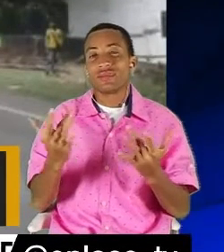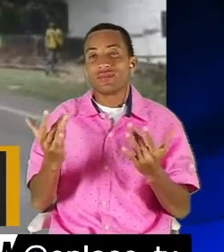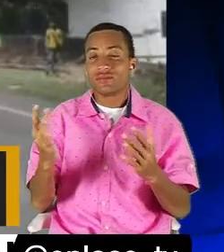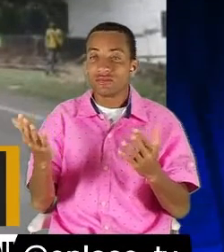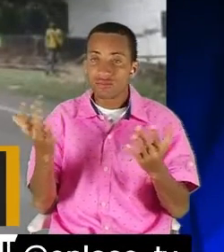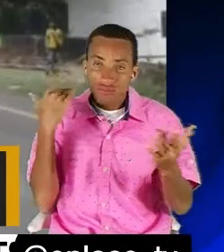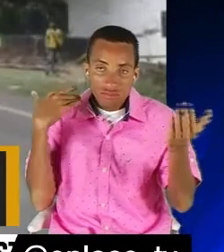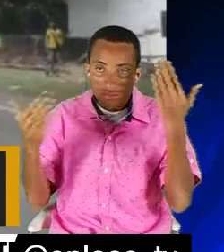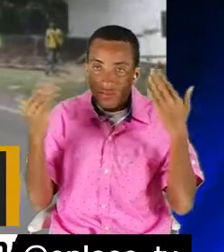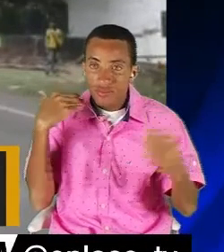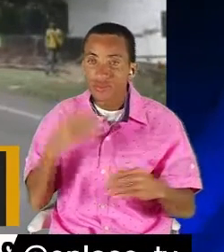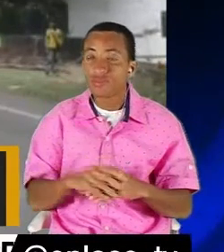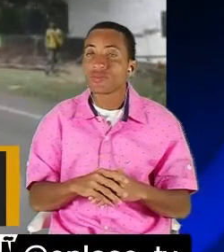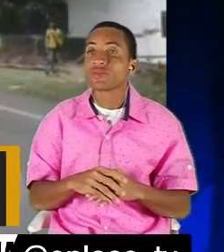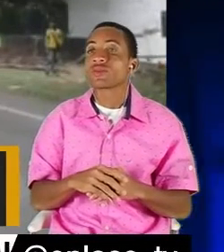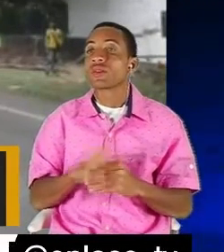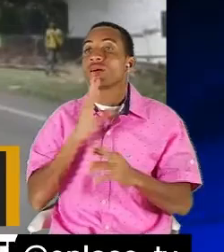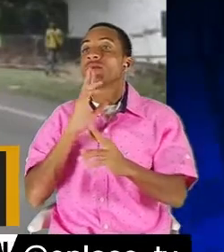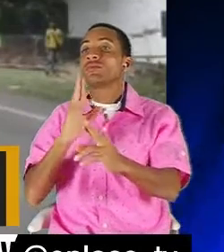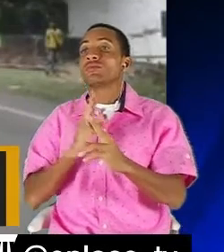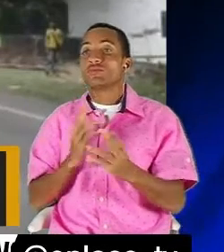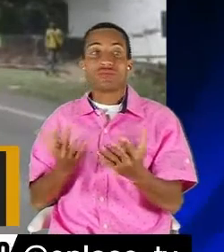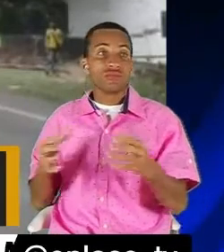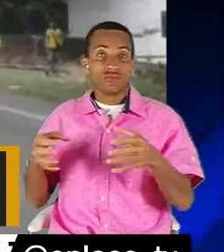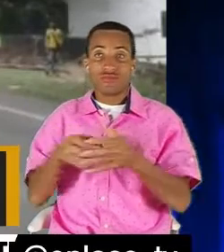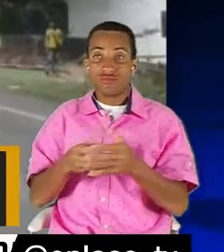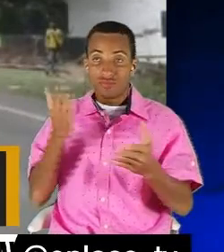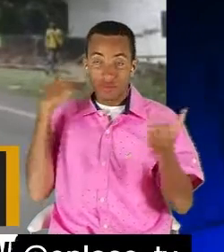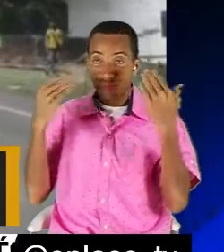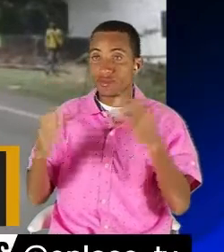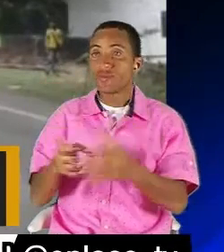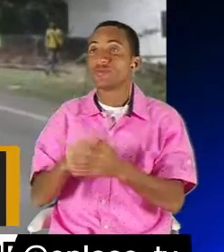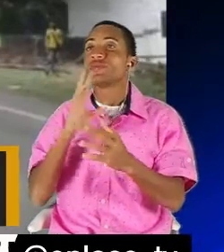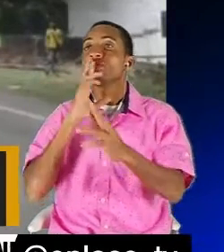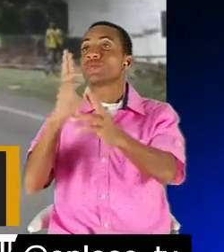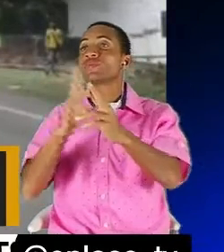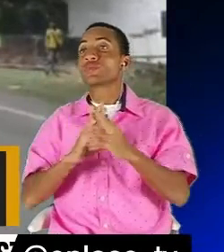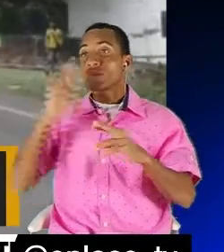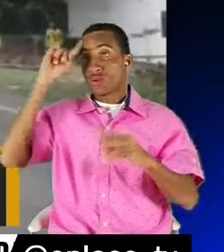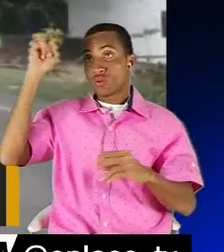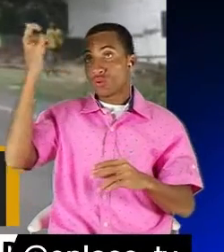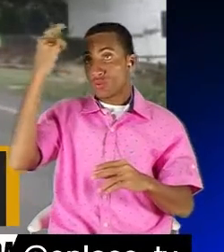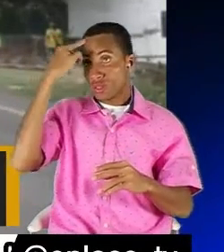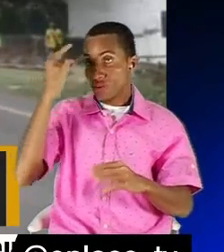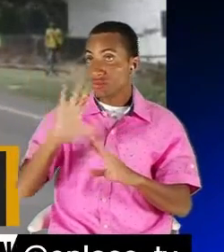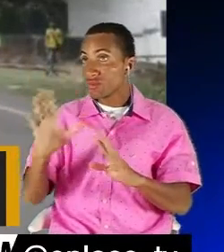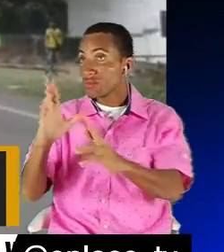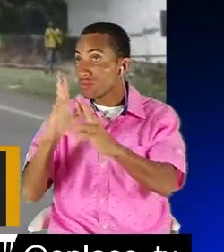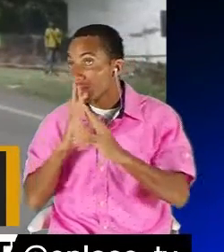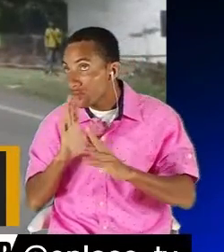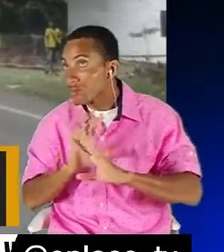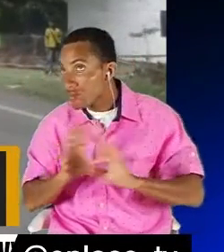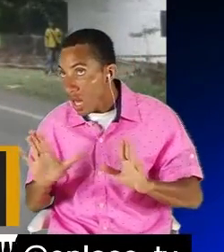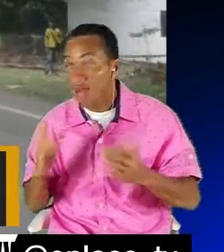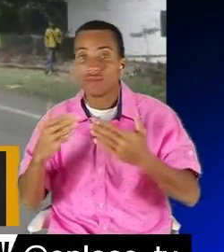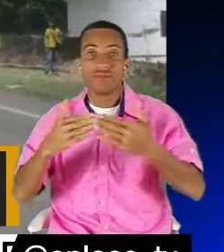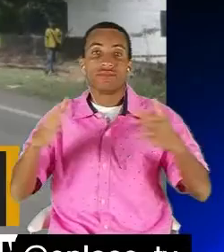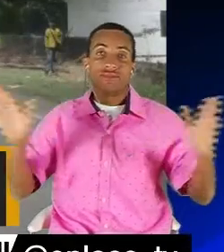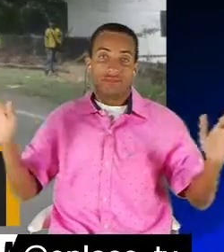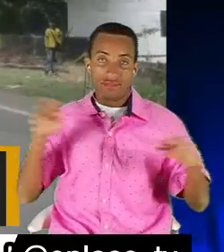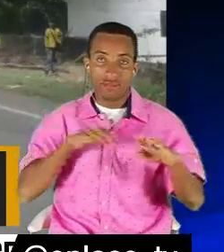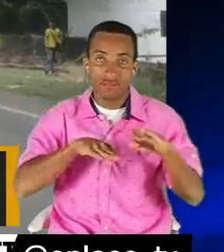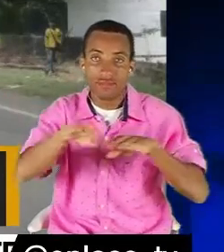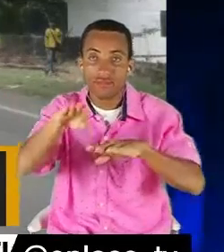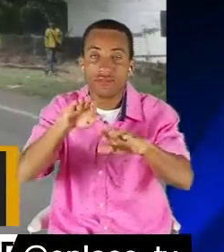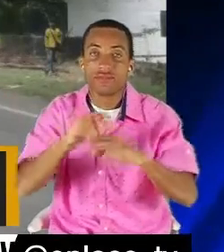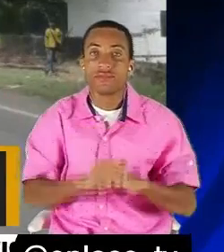por parte del gobierno para poder desbloquear la vía y así ellos llegar también a sus lugares de origen. Noticia en